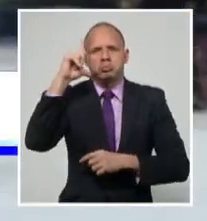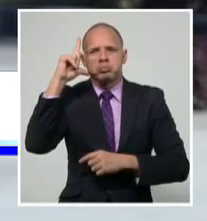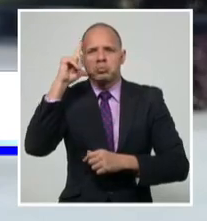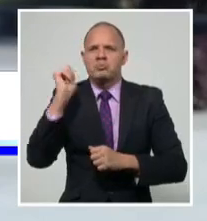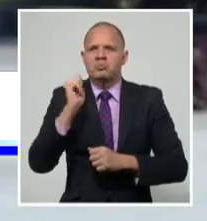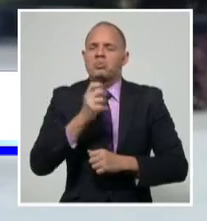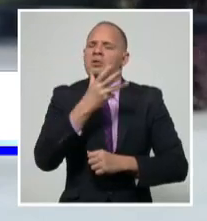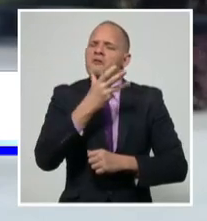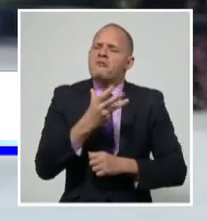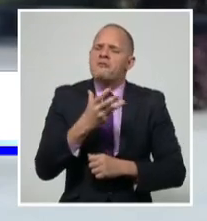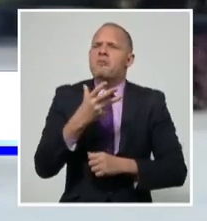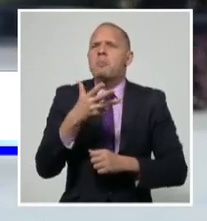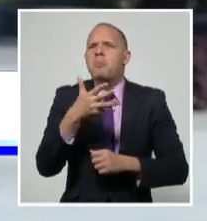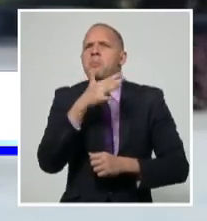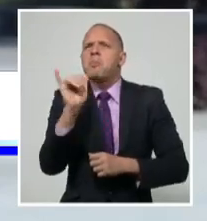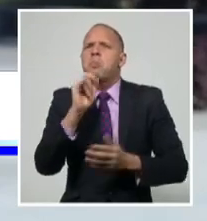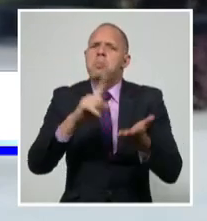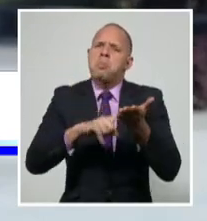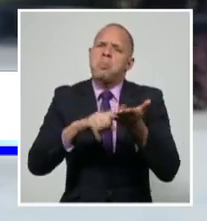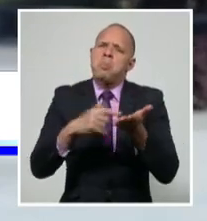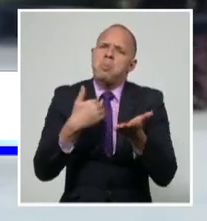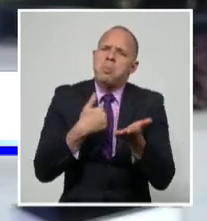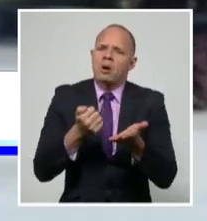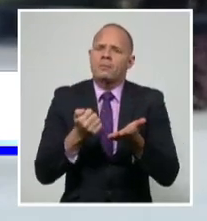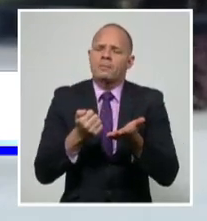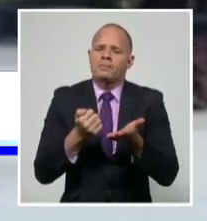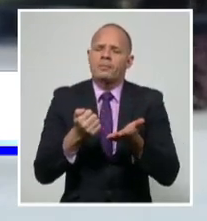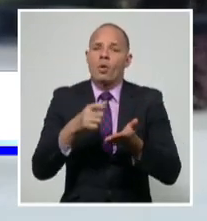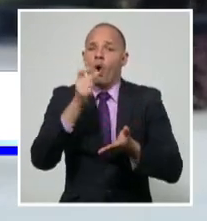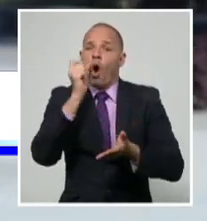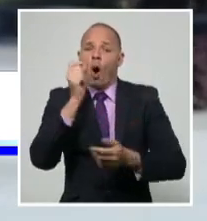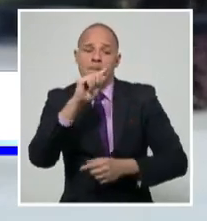como un padre. ¿Y cuántos años cumpliría Fidel hoy?